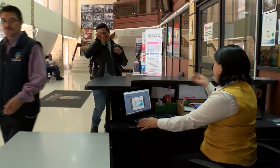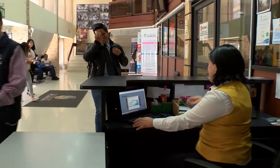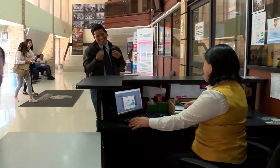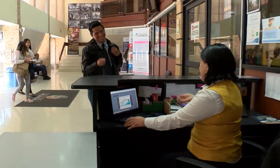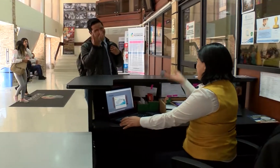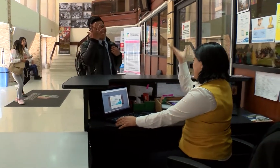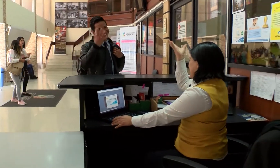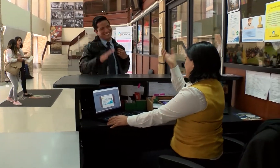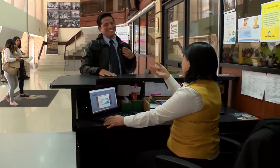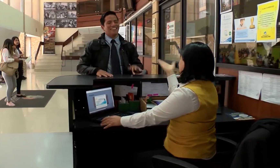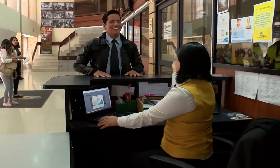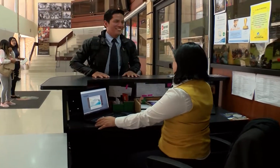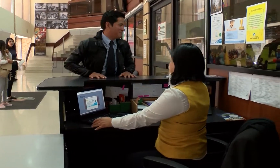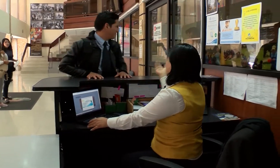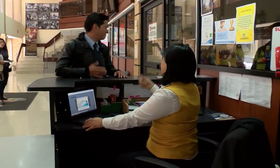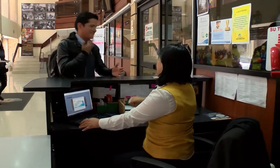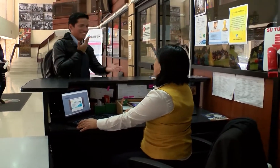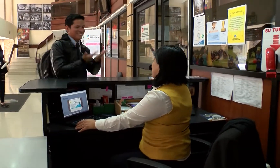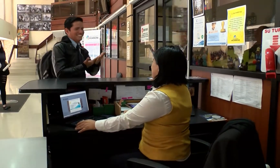Buenos días.